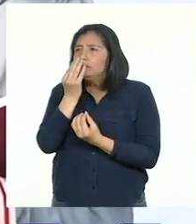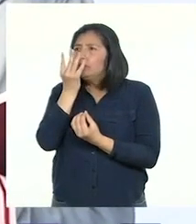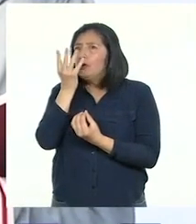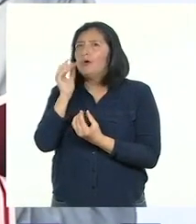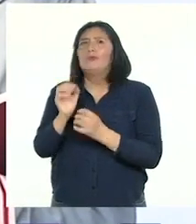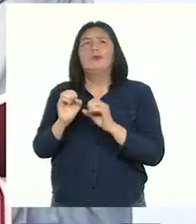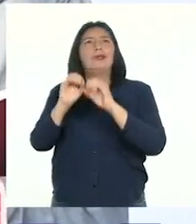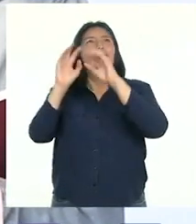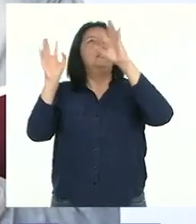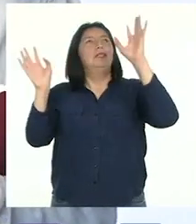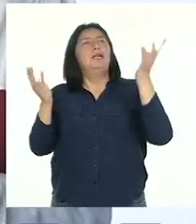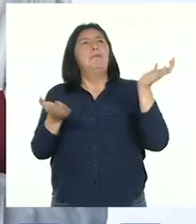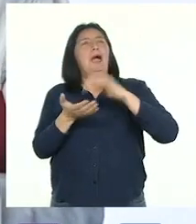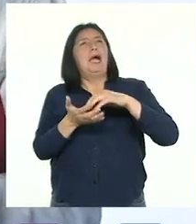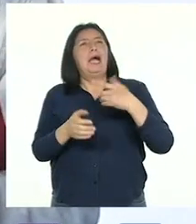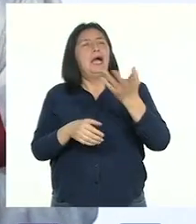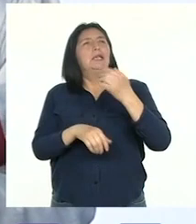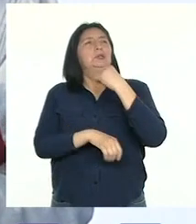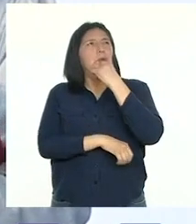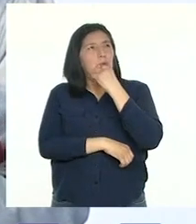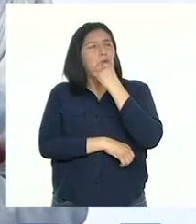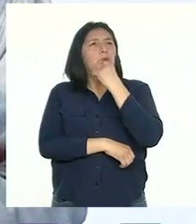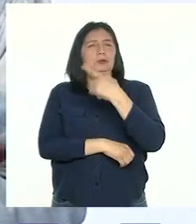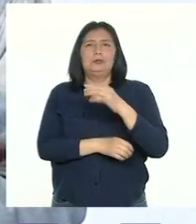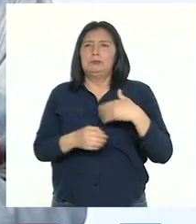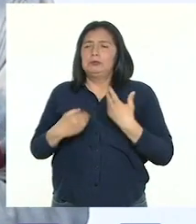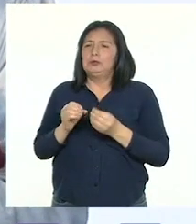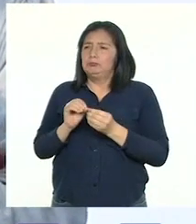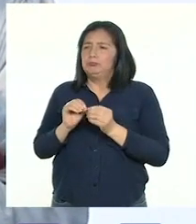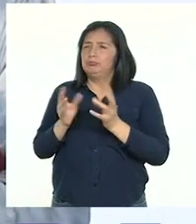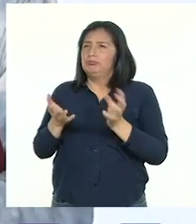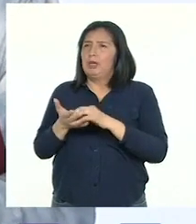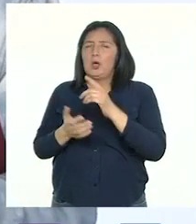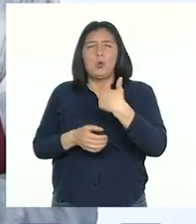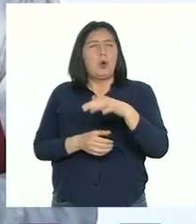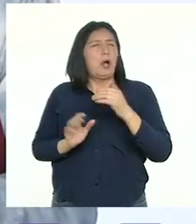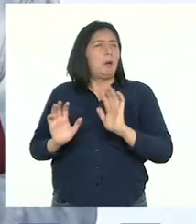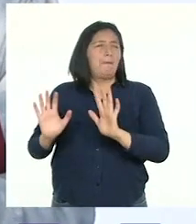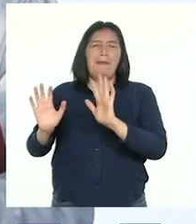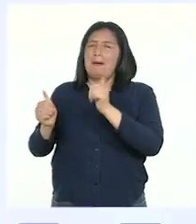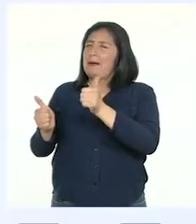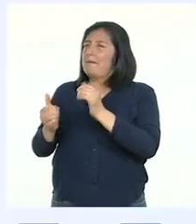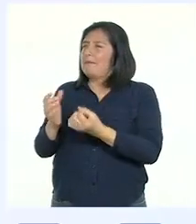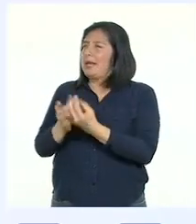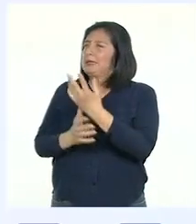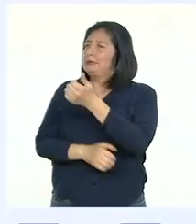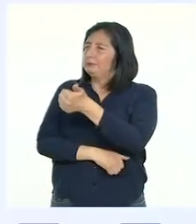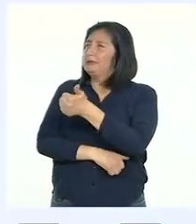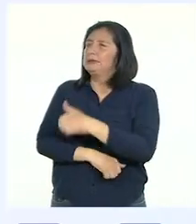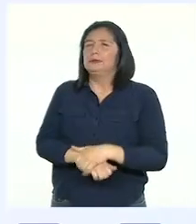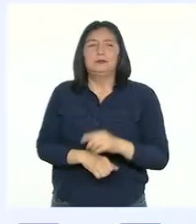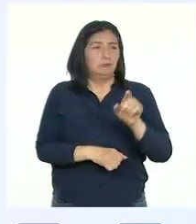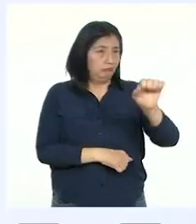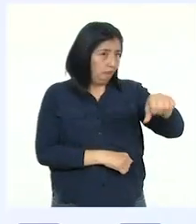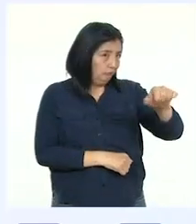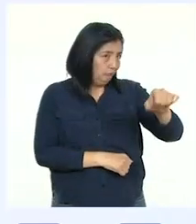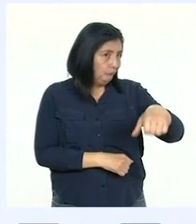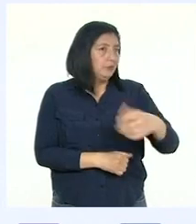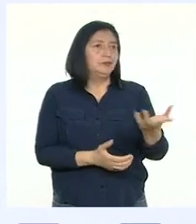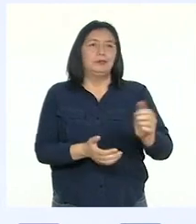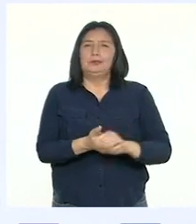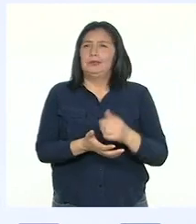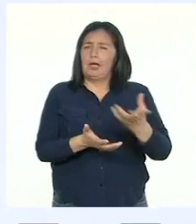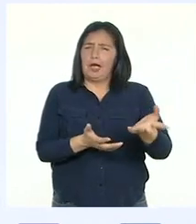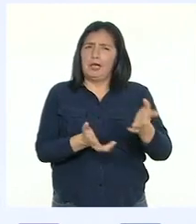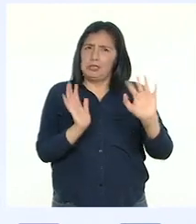soleados duran más y así aseguran su reproducción. Son lo máximo las plantas. Así es, Patricia.